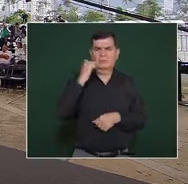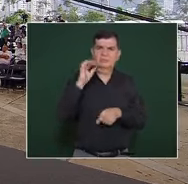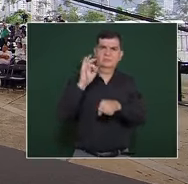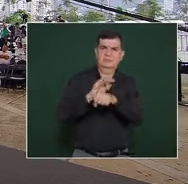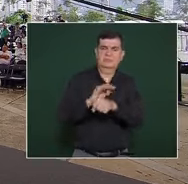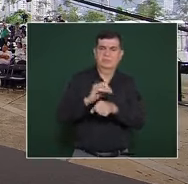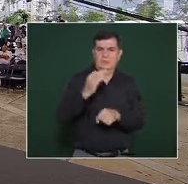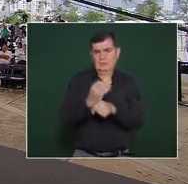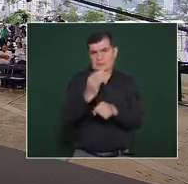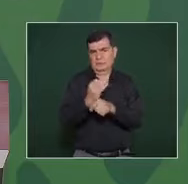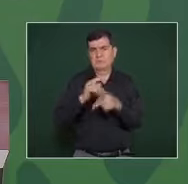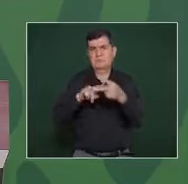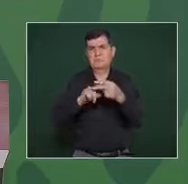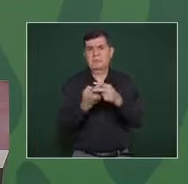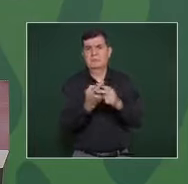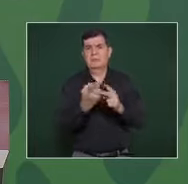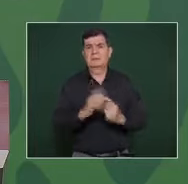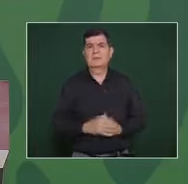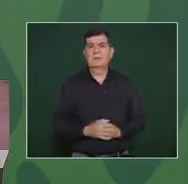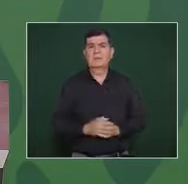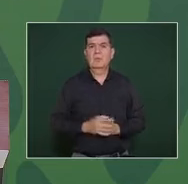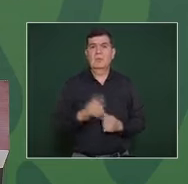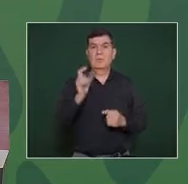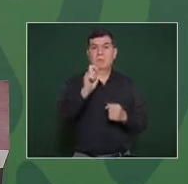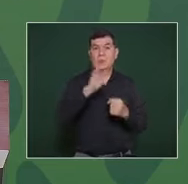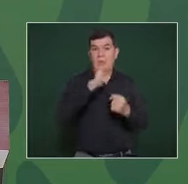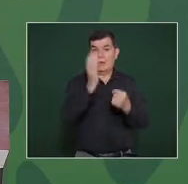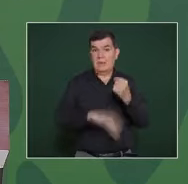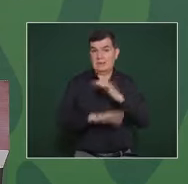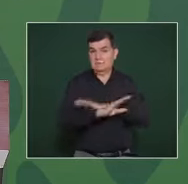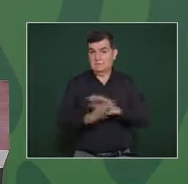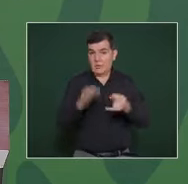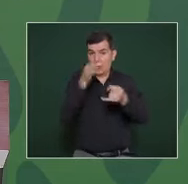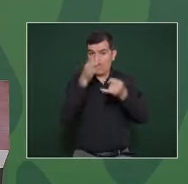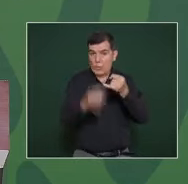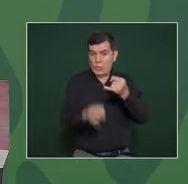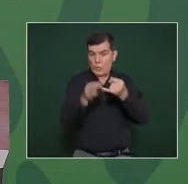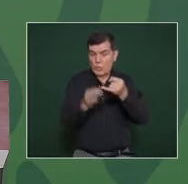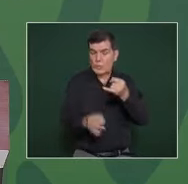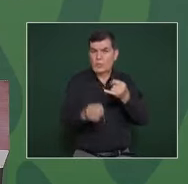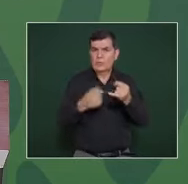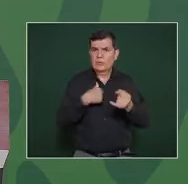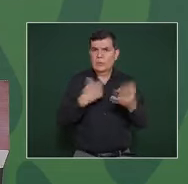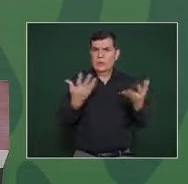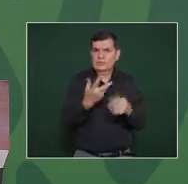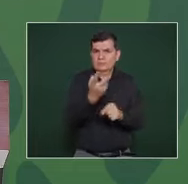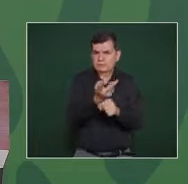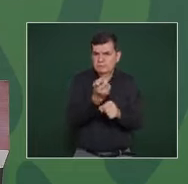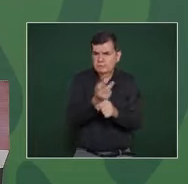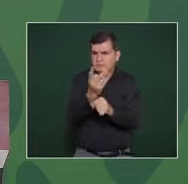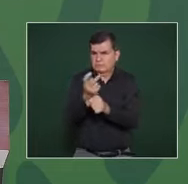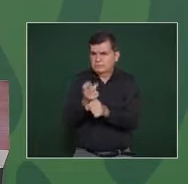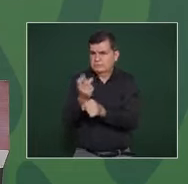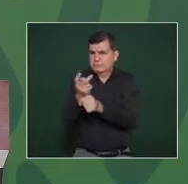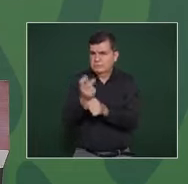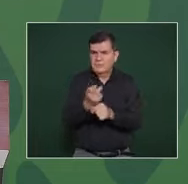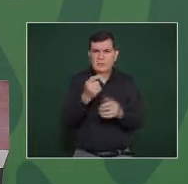iniciar. Al final queremos invitarles a que